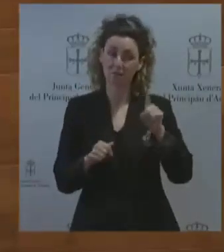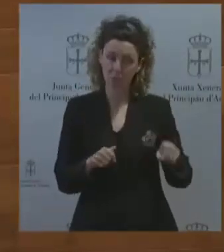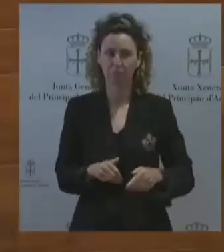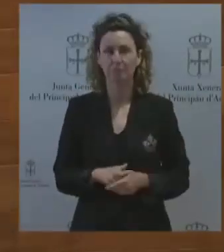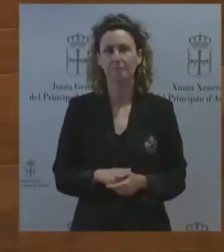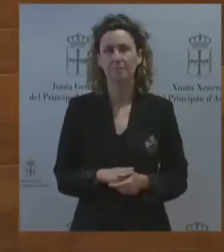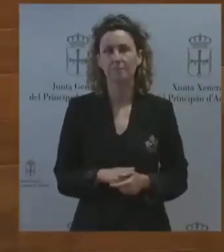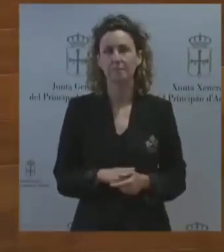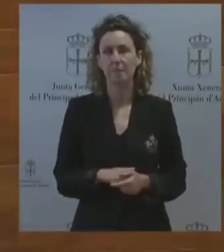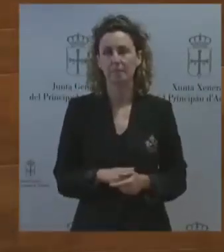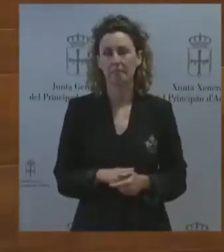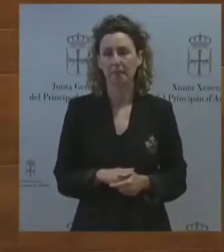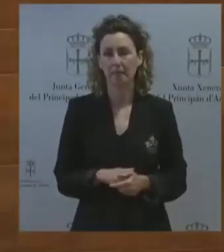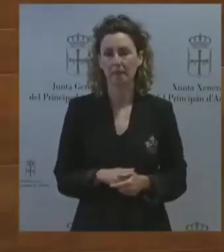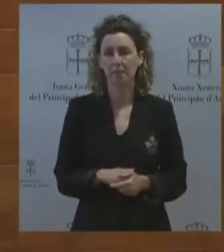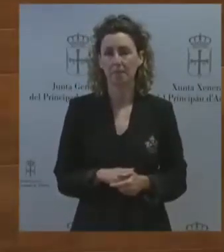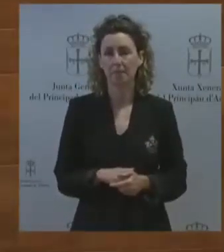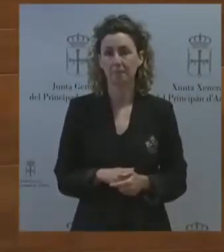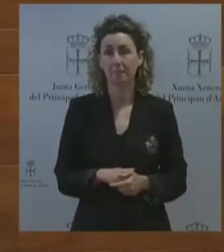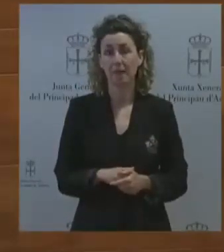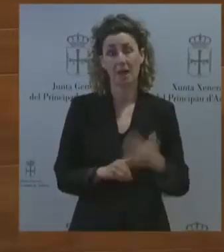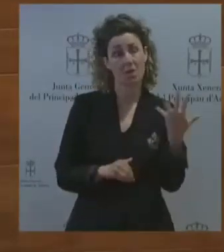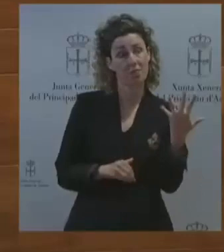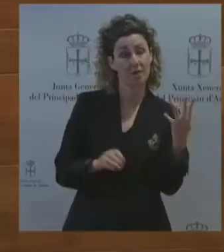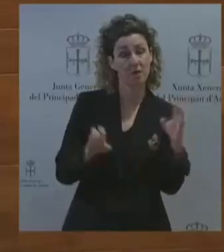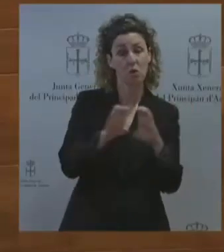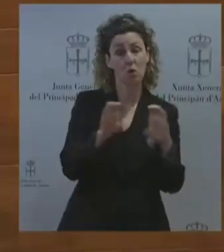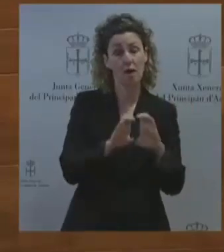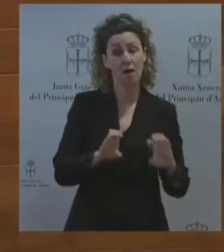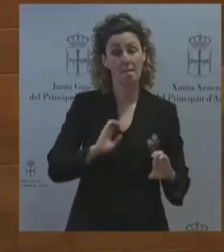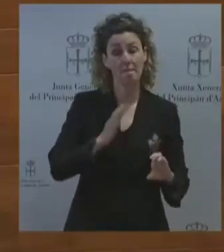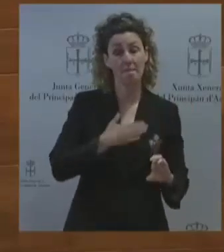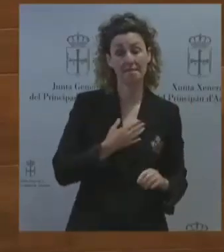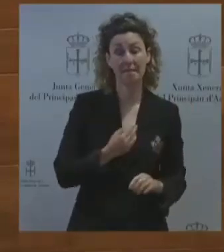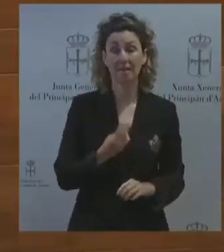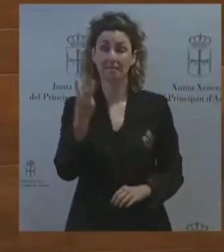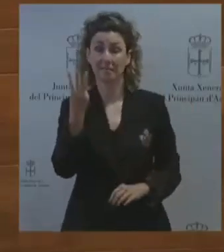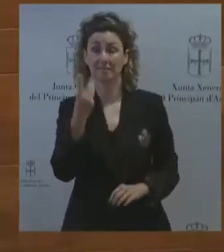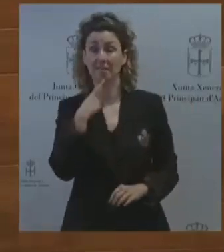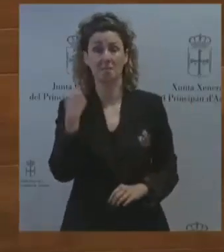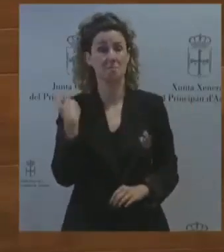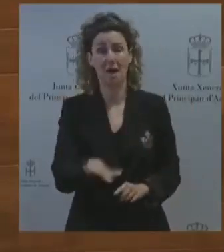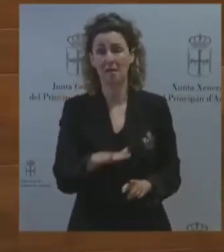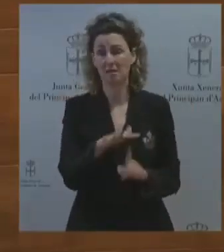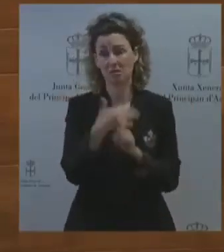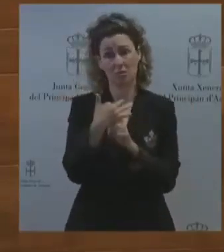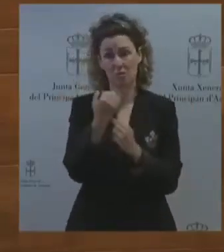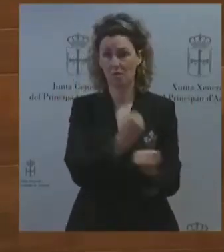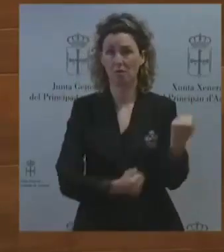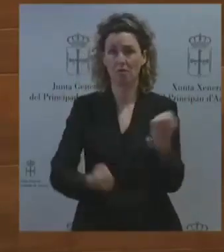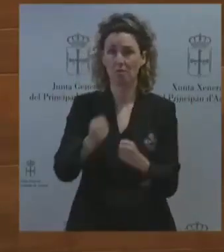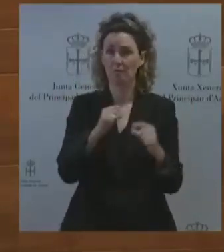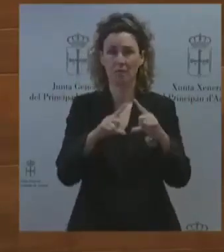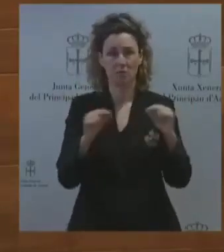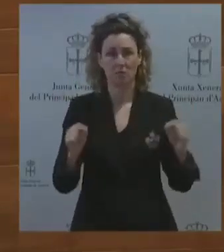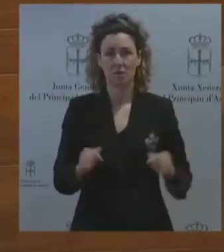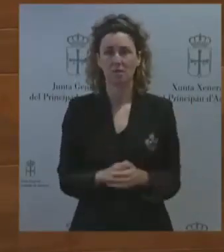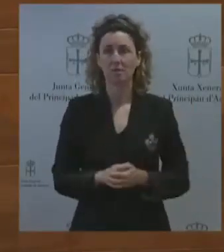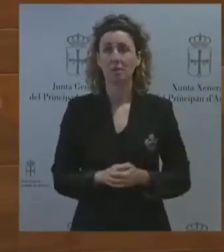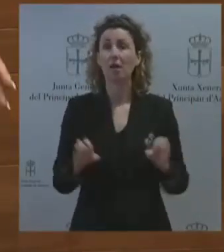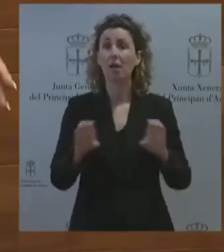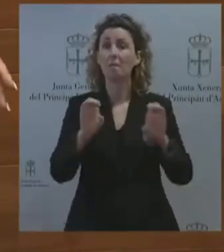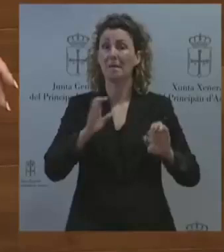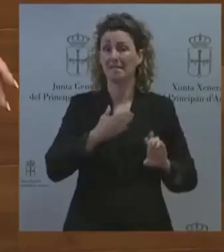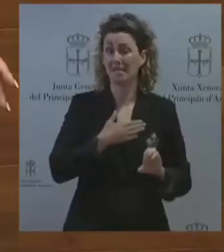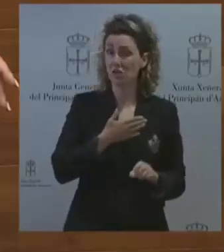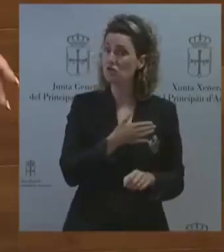5 empresarios asturianos califican de mala la situación de la economía regional. Empresarios que no quieren ni subvenciones ni ayudas. Lo